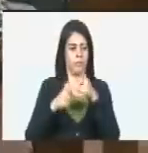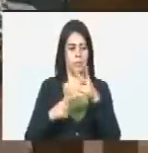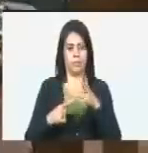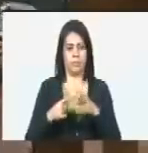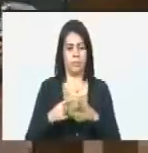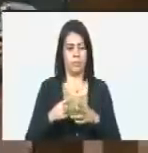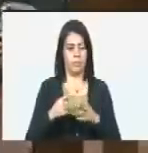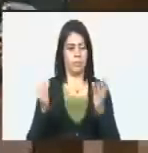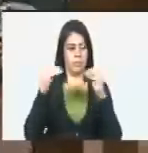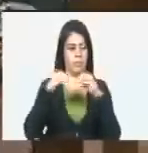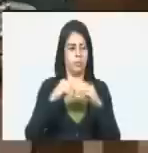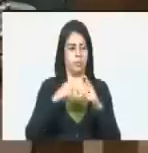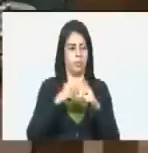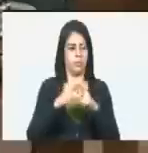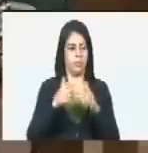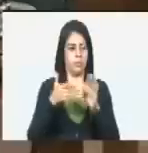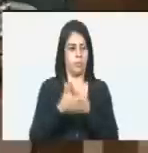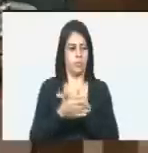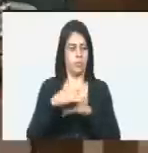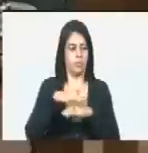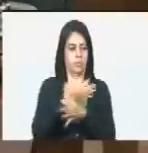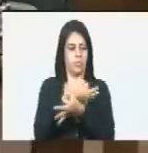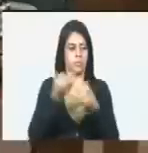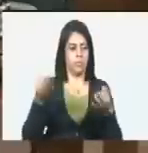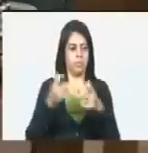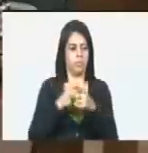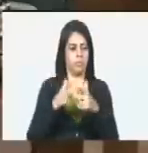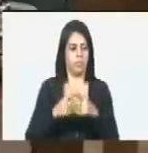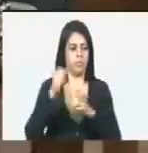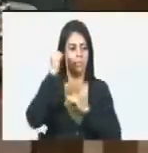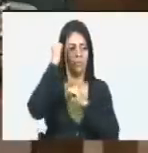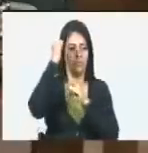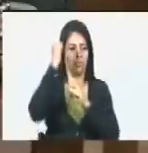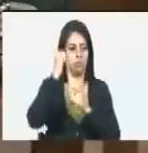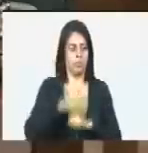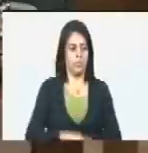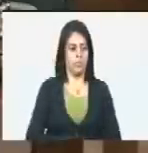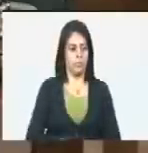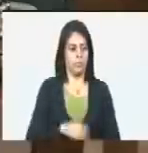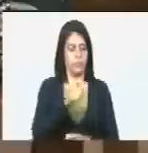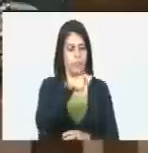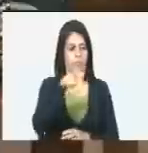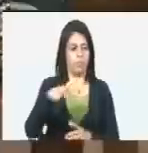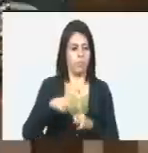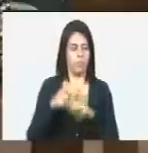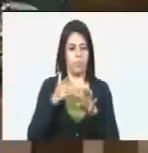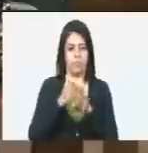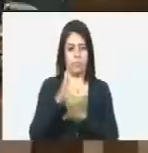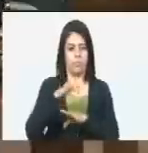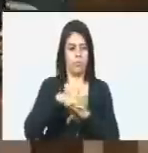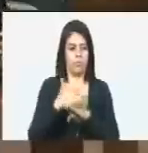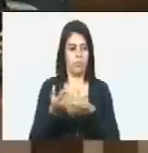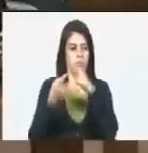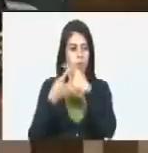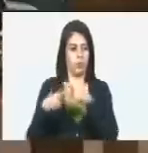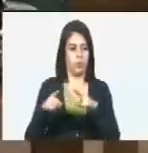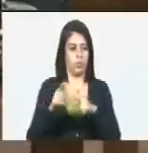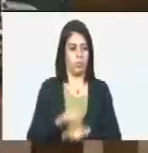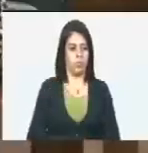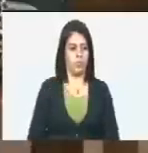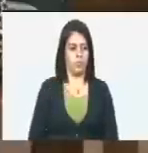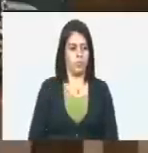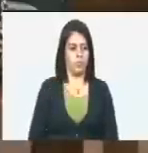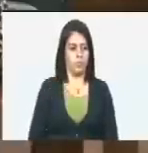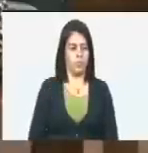recuerdo de una extraordinaria heroína civil. Por la otra, la evocación